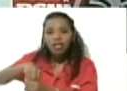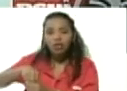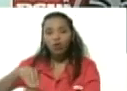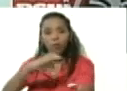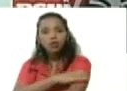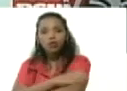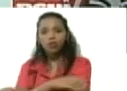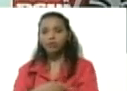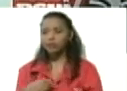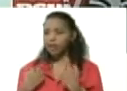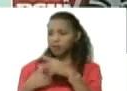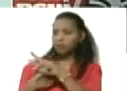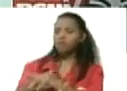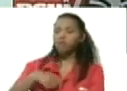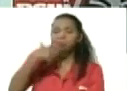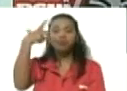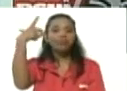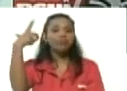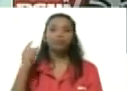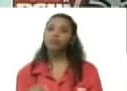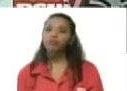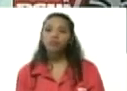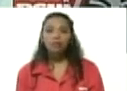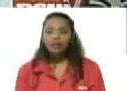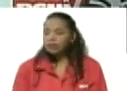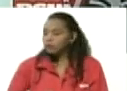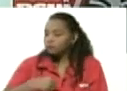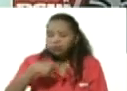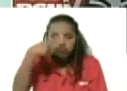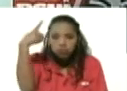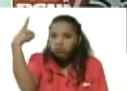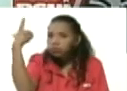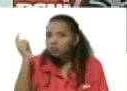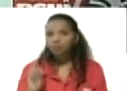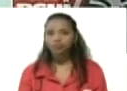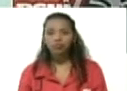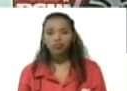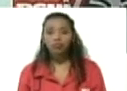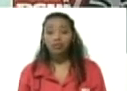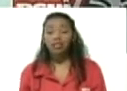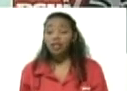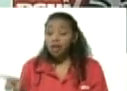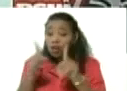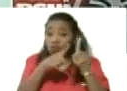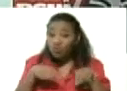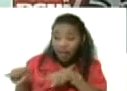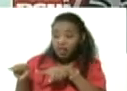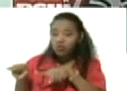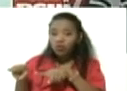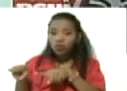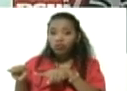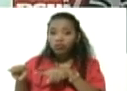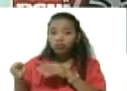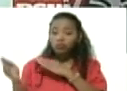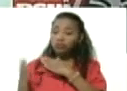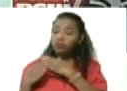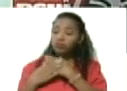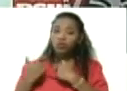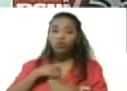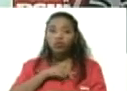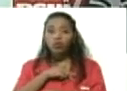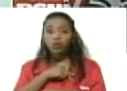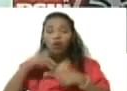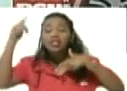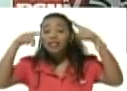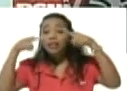con esos señores, qué vergüenza. Todo eso lo que nos indica a nosotros es que el chavismo ha venido actuando